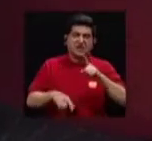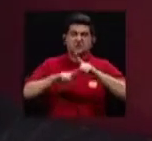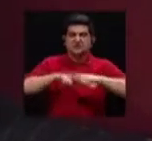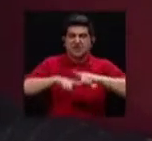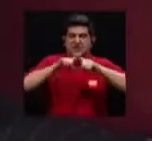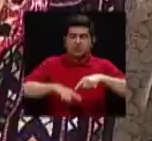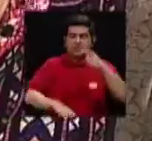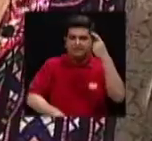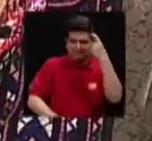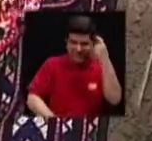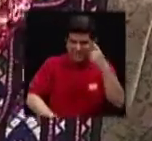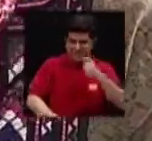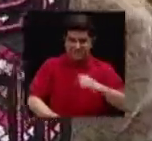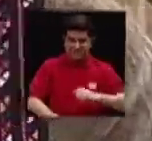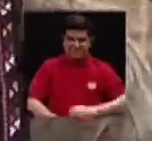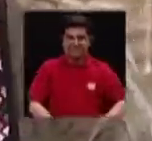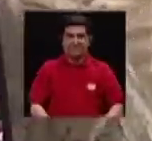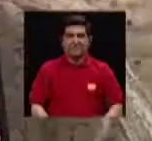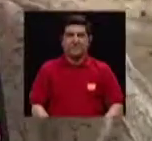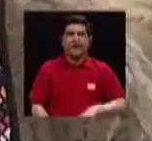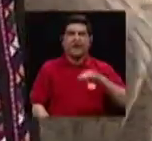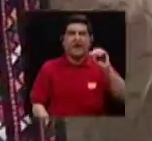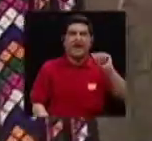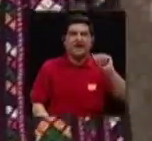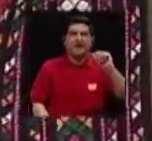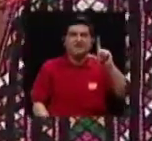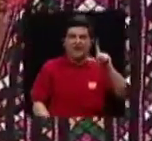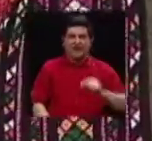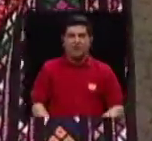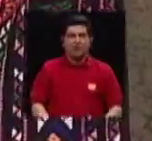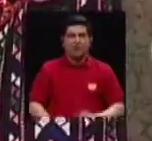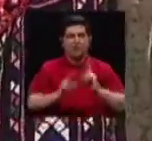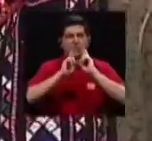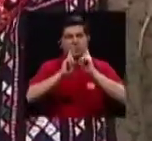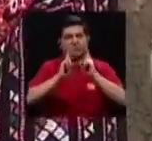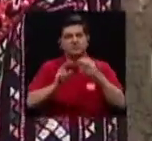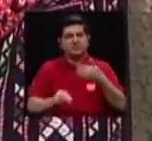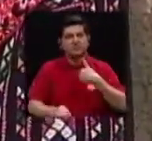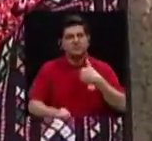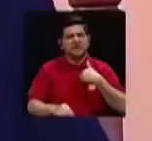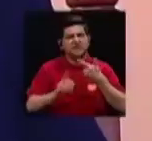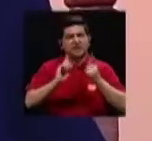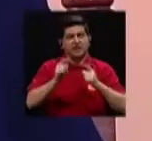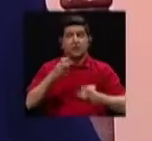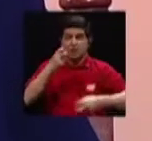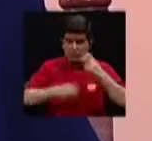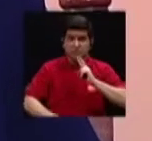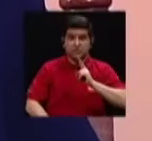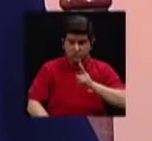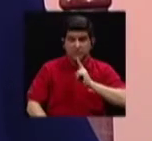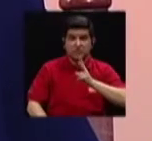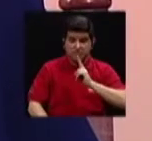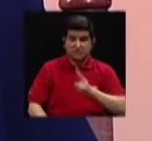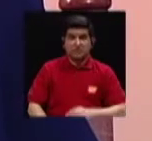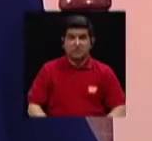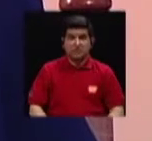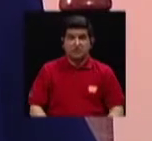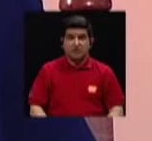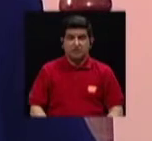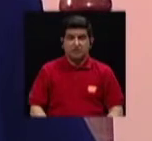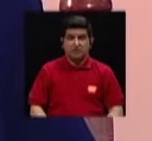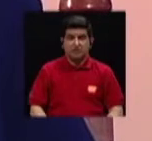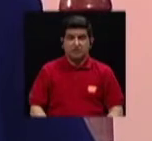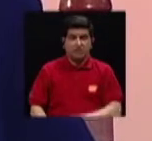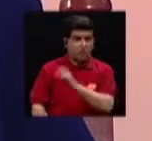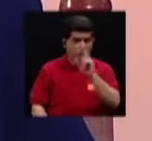imagínense. Doña Anabel, ¿qué respuesta está dando? Porque son problemas reales, no de Costa Rica,